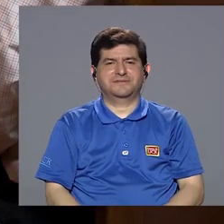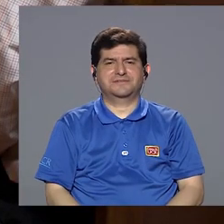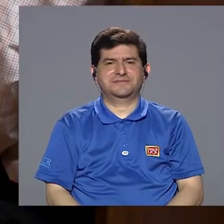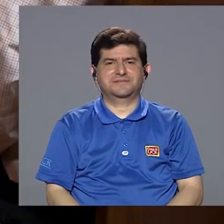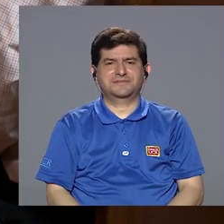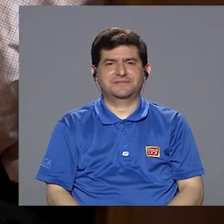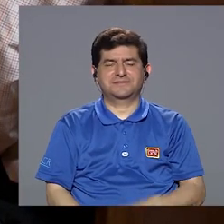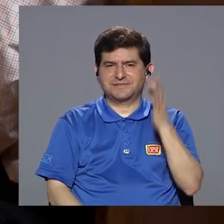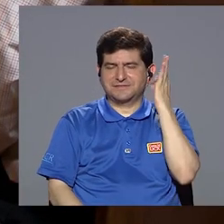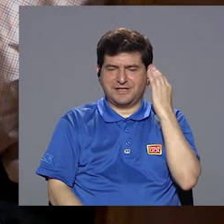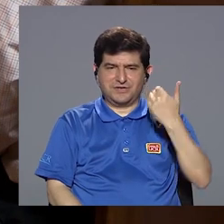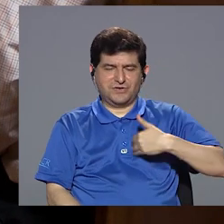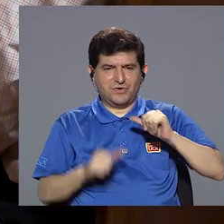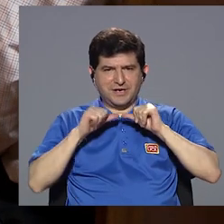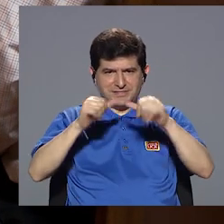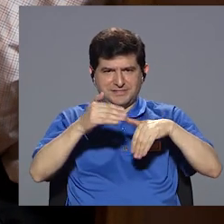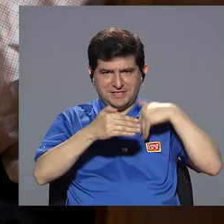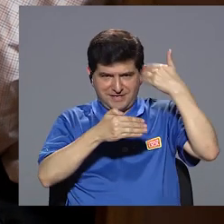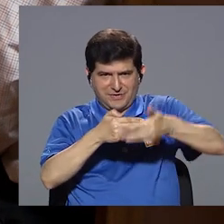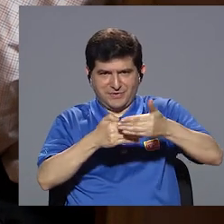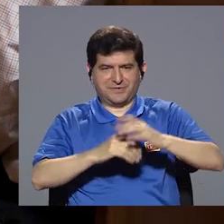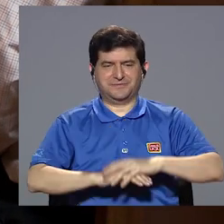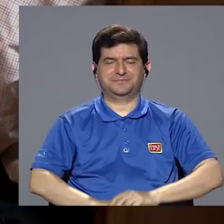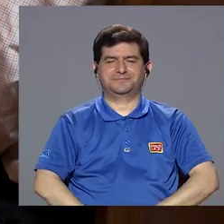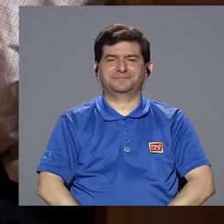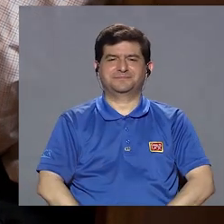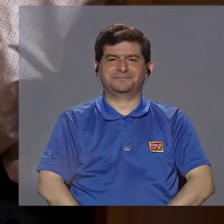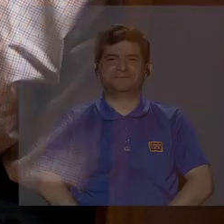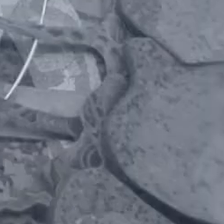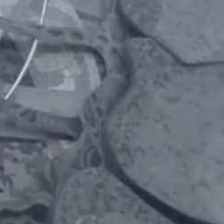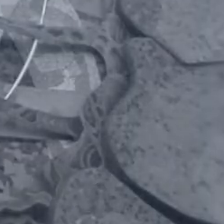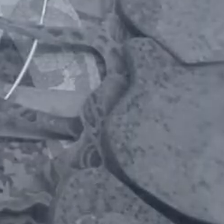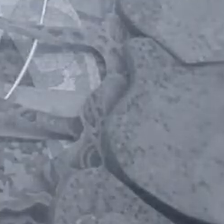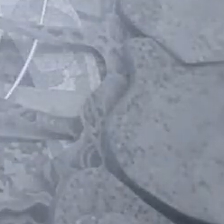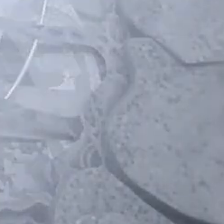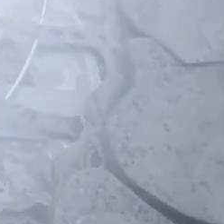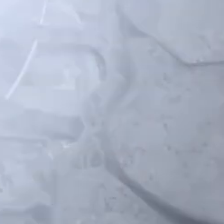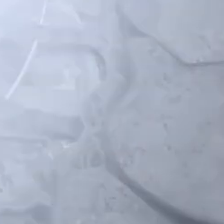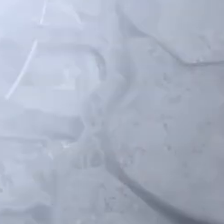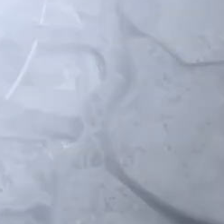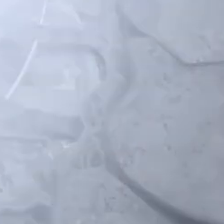josemaría señoras y señores volvemos en un instante